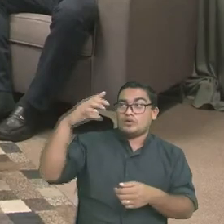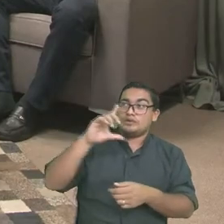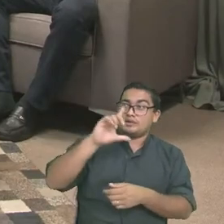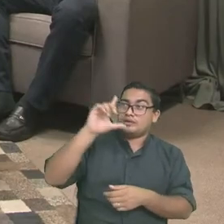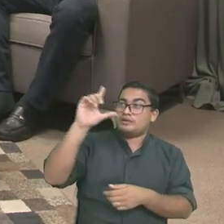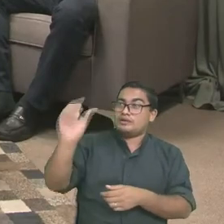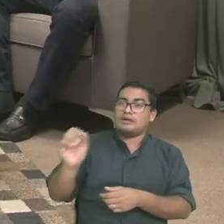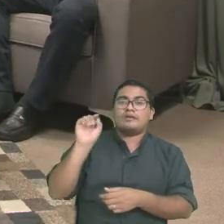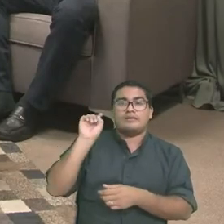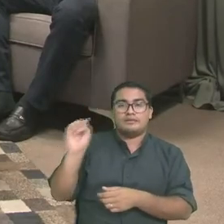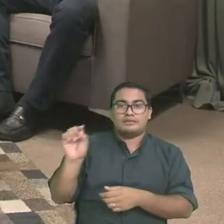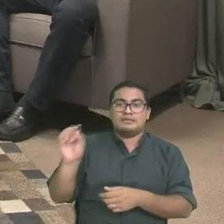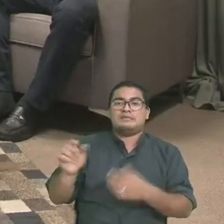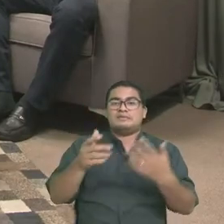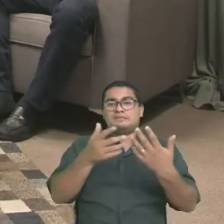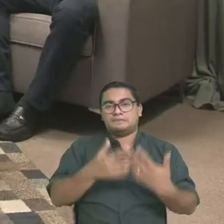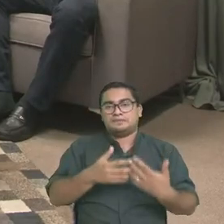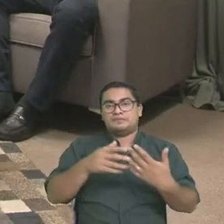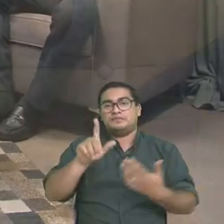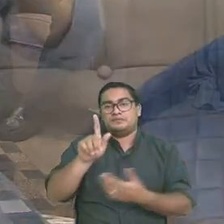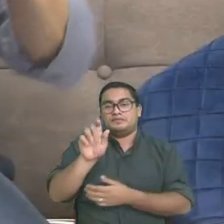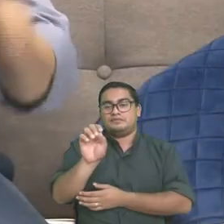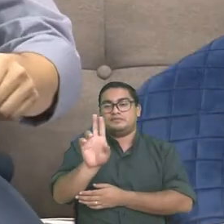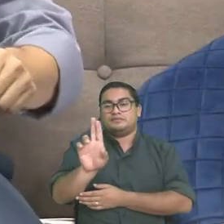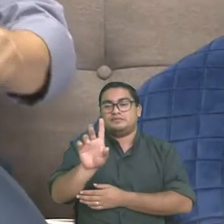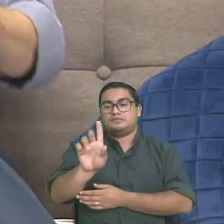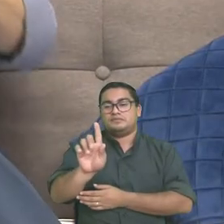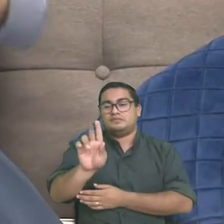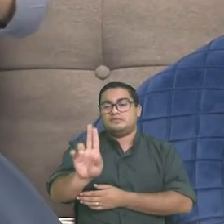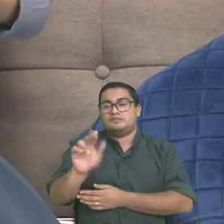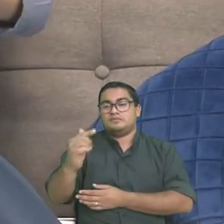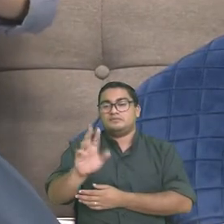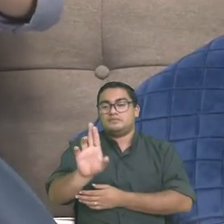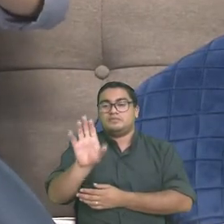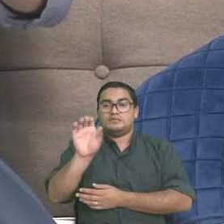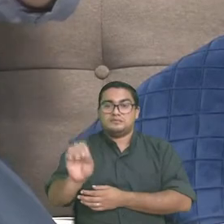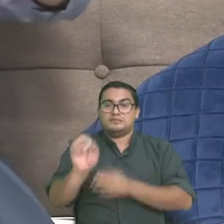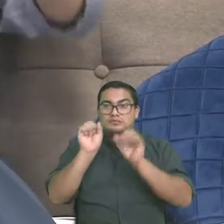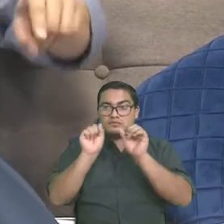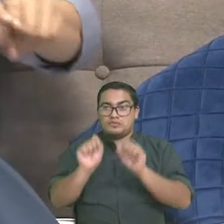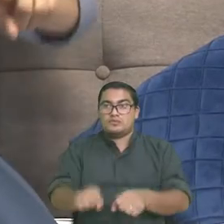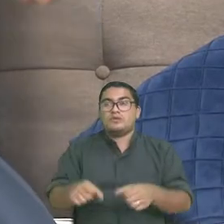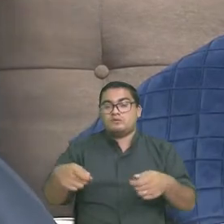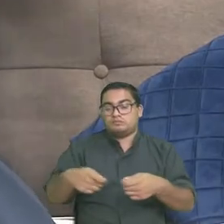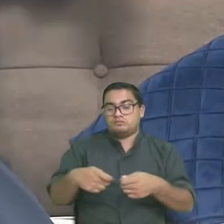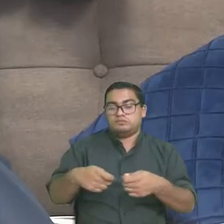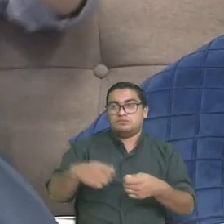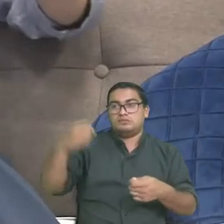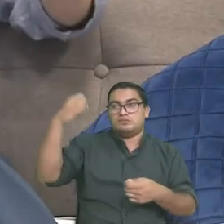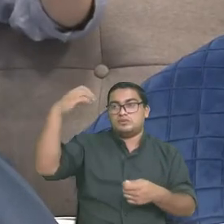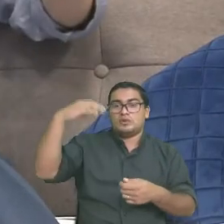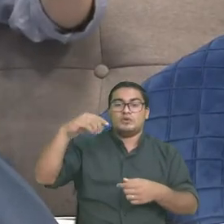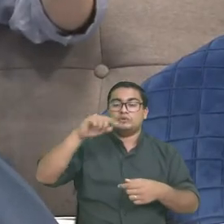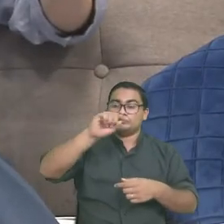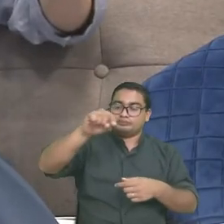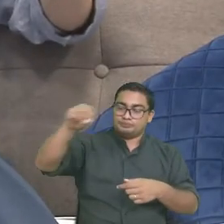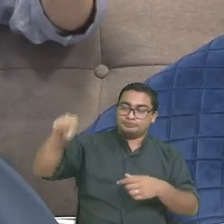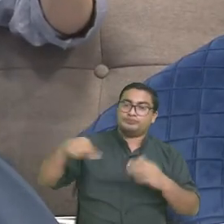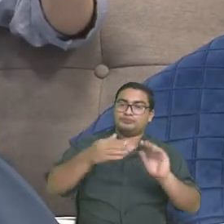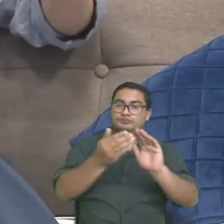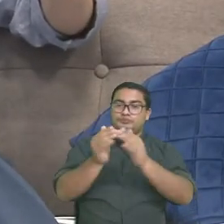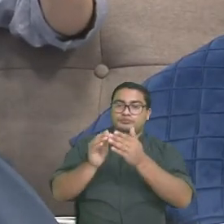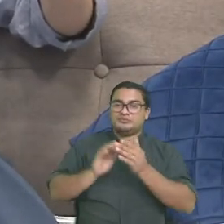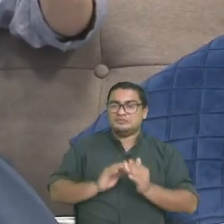el Tortuguero tenga una subestación eléctrica a plena capacidad para garantizar que esa y el resto de